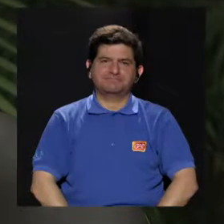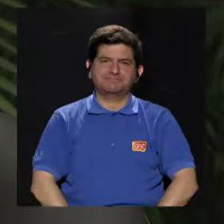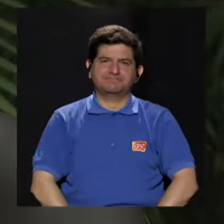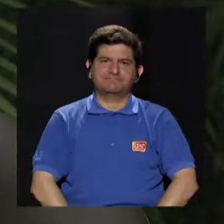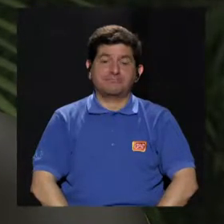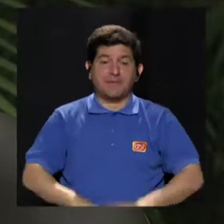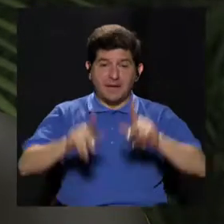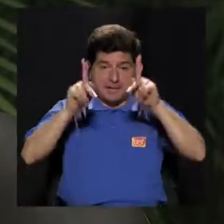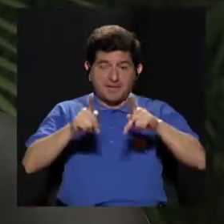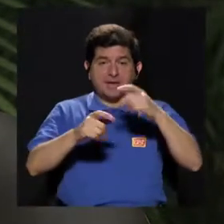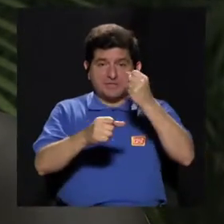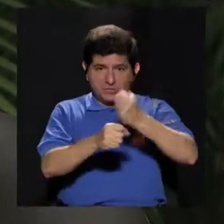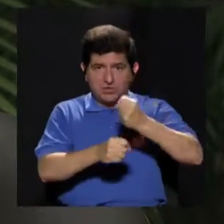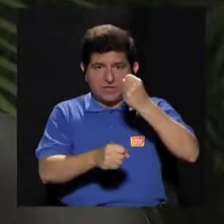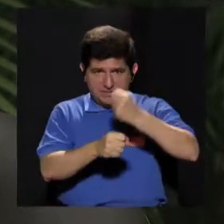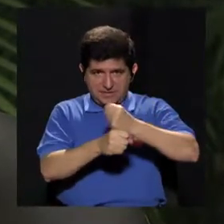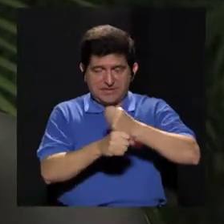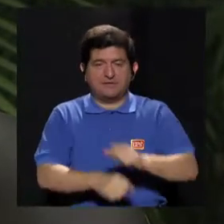personal de los centros